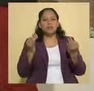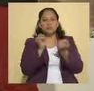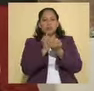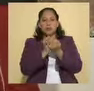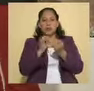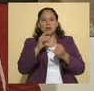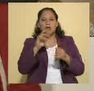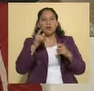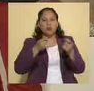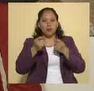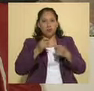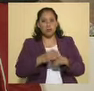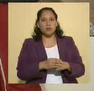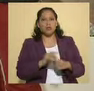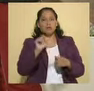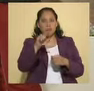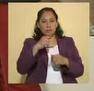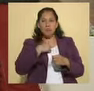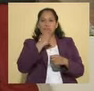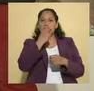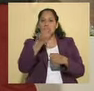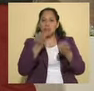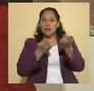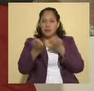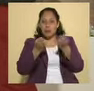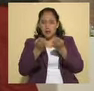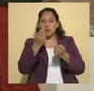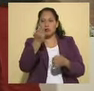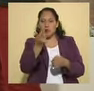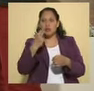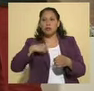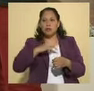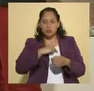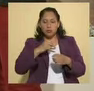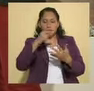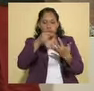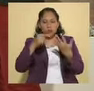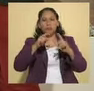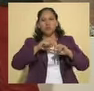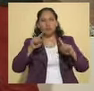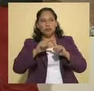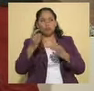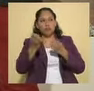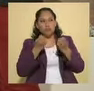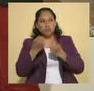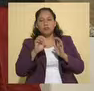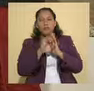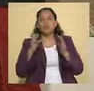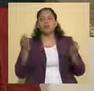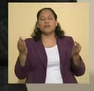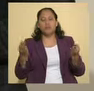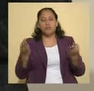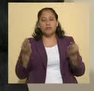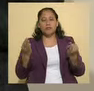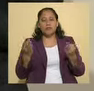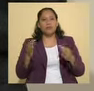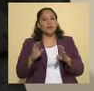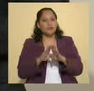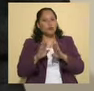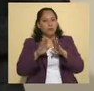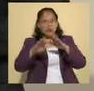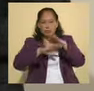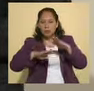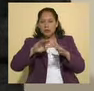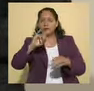cuerpo. ¿Okay? Justo lo que te quería comentar, estos ejercicios los hemos visto en diferentes rutinas como la yoga, ¿no? Sí. Que son como básicas.